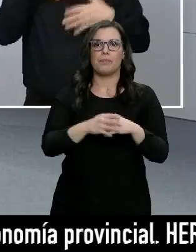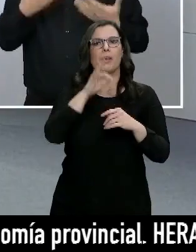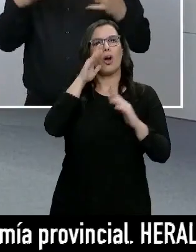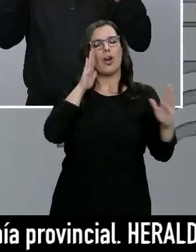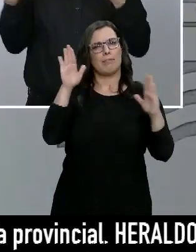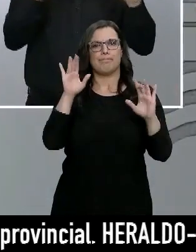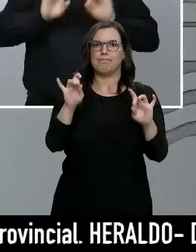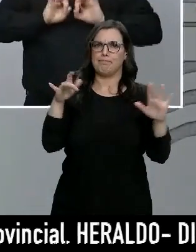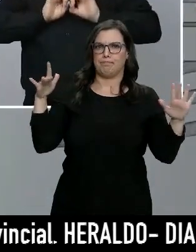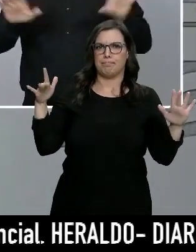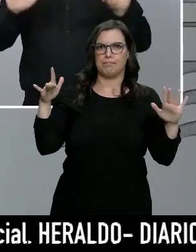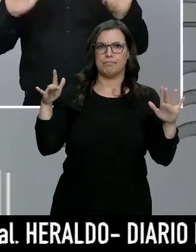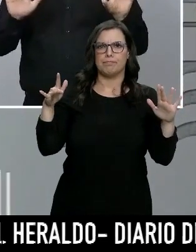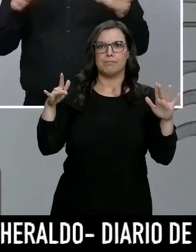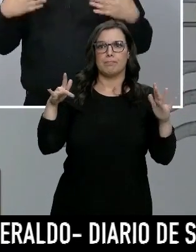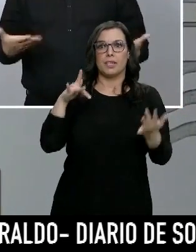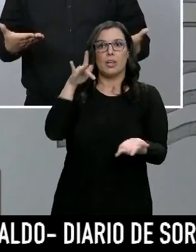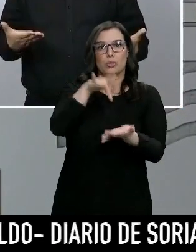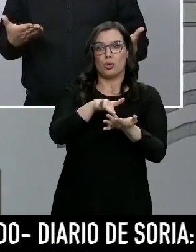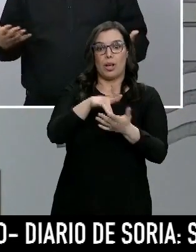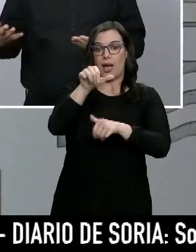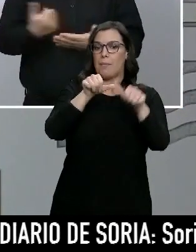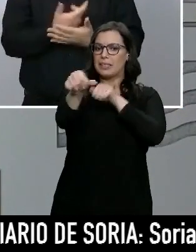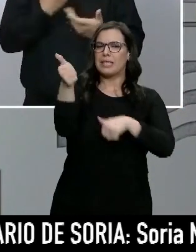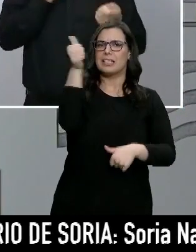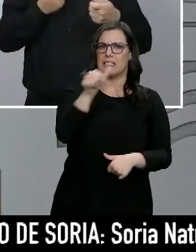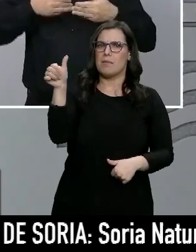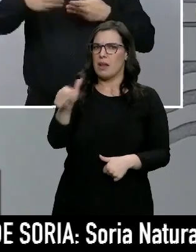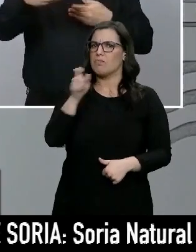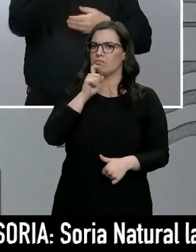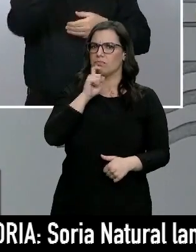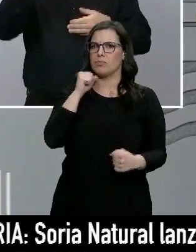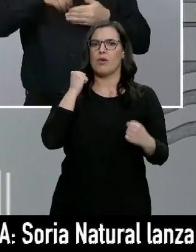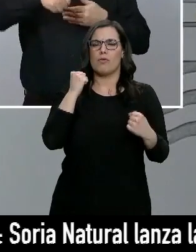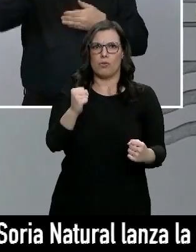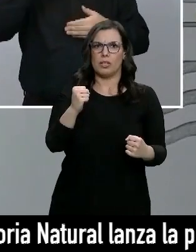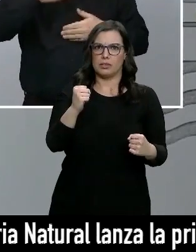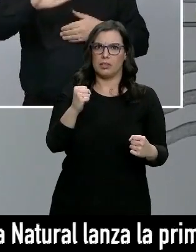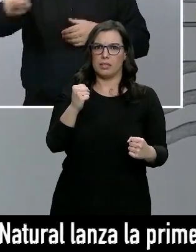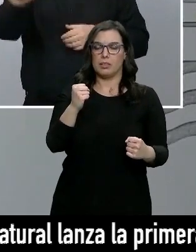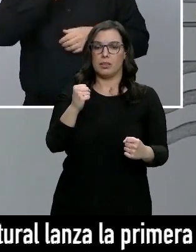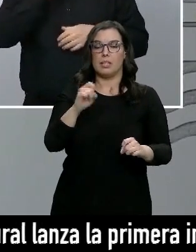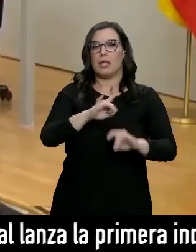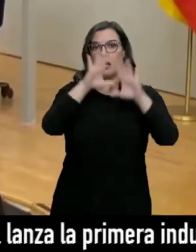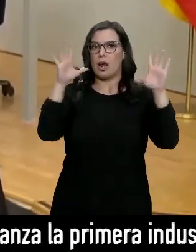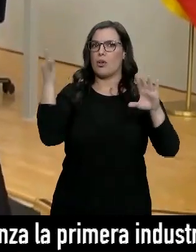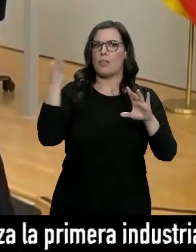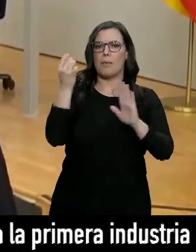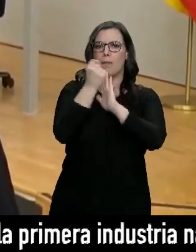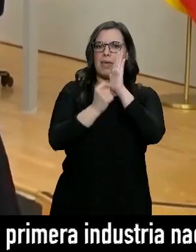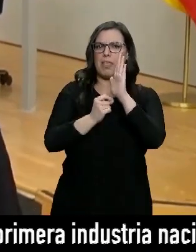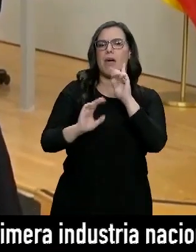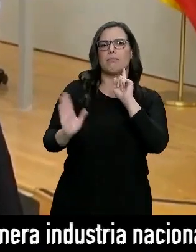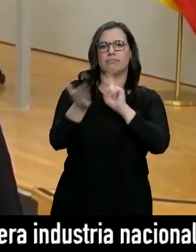delicado, que nos estamos enfrentando a semanas difíciles y que es determinante la adopción de medidas que una vez